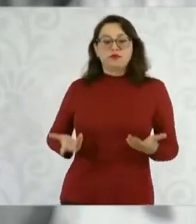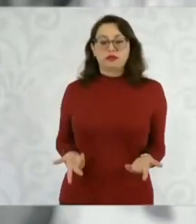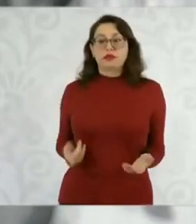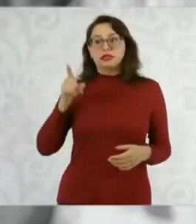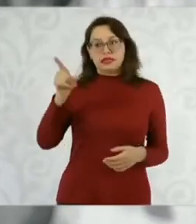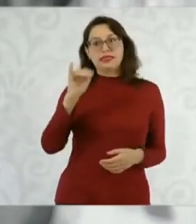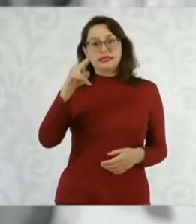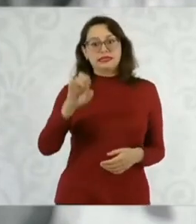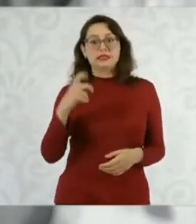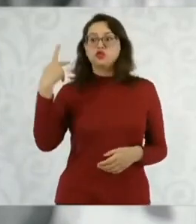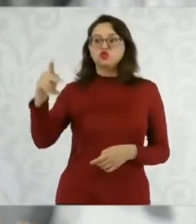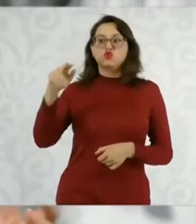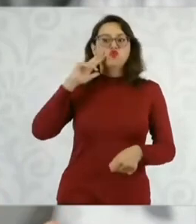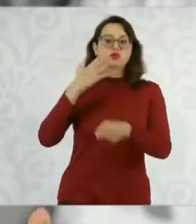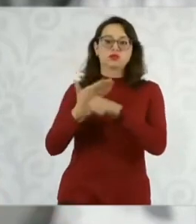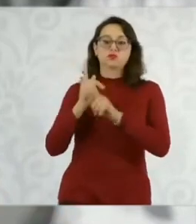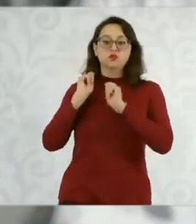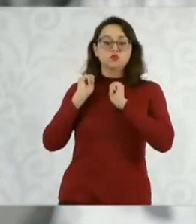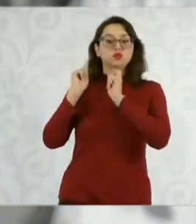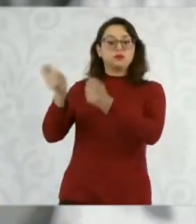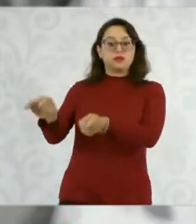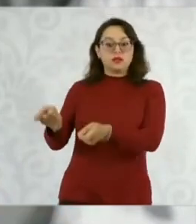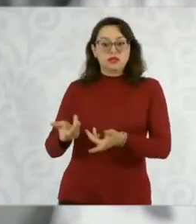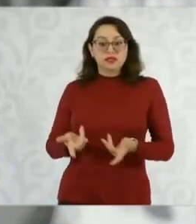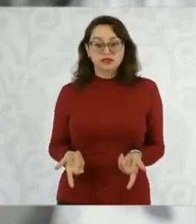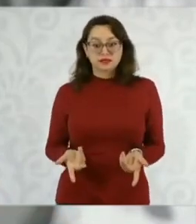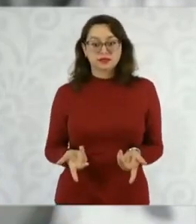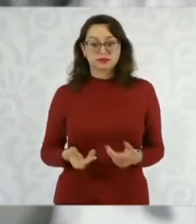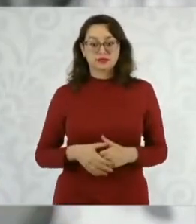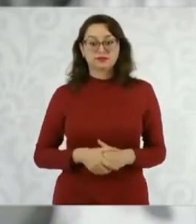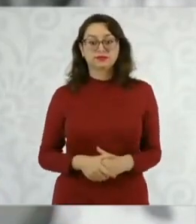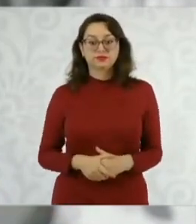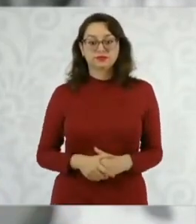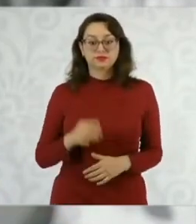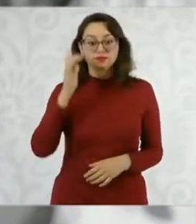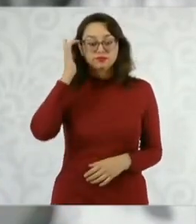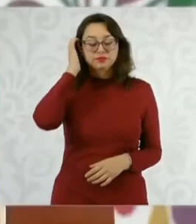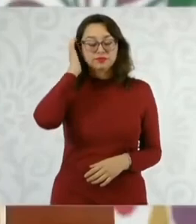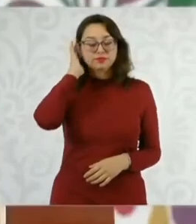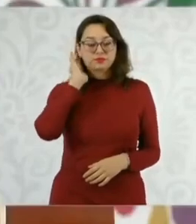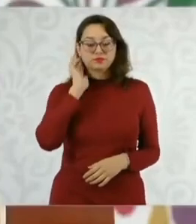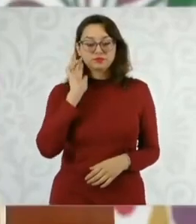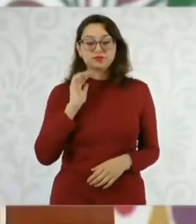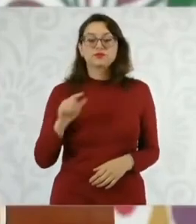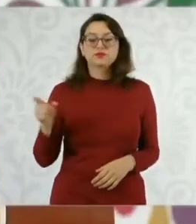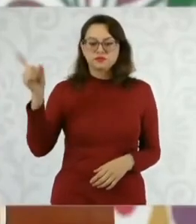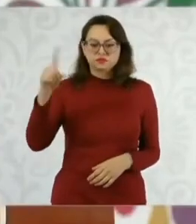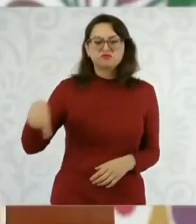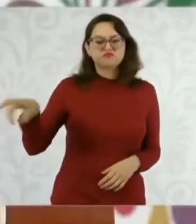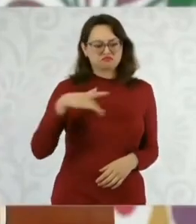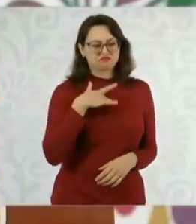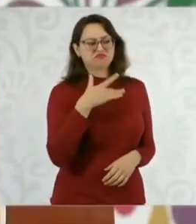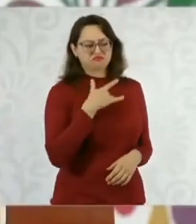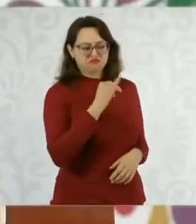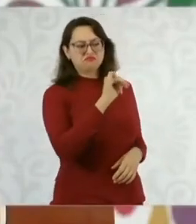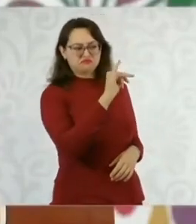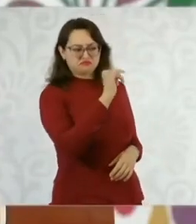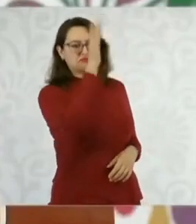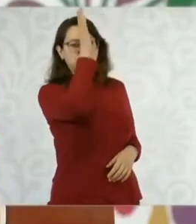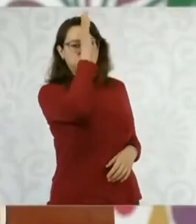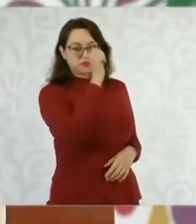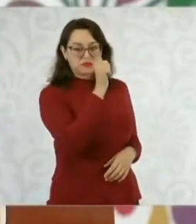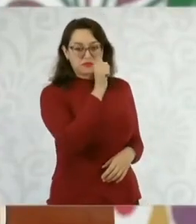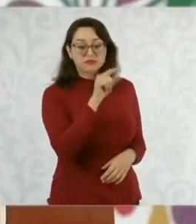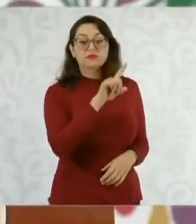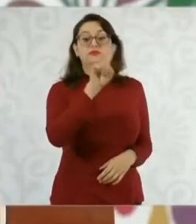del Instituto Nacional Electoral, además de la transparencia. Coincidieron, y cuando plantearon el tema